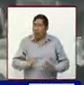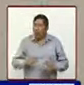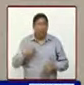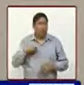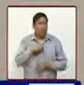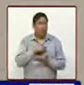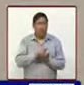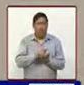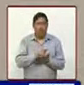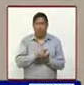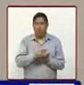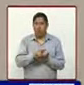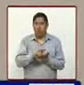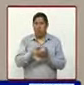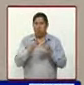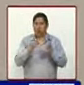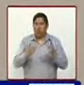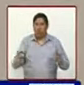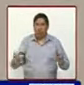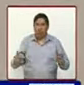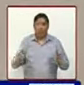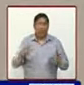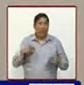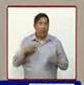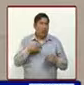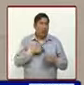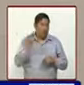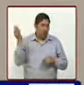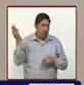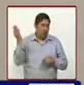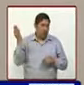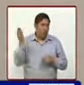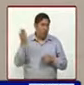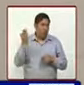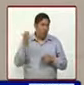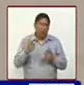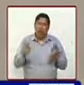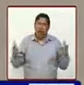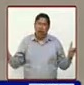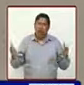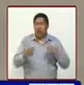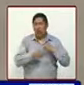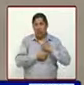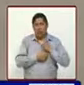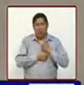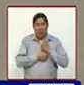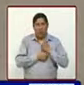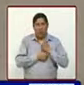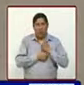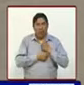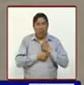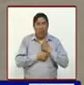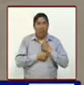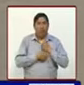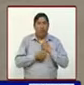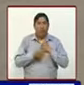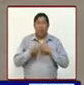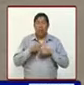en el aeropuerto de Alcantarí, abordaremos este Hércules C-130B de la Fuerza Aérea